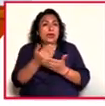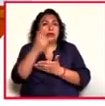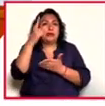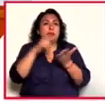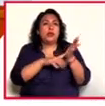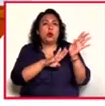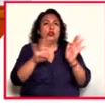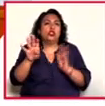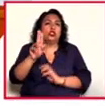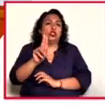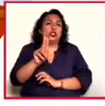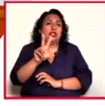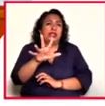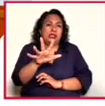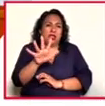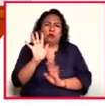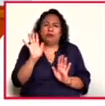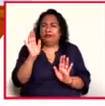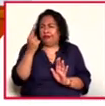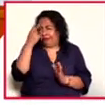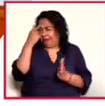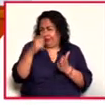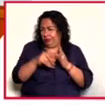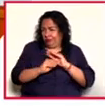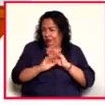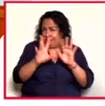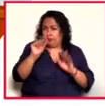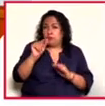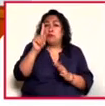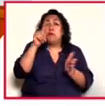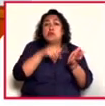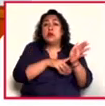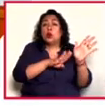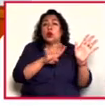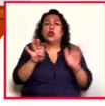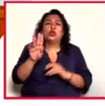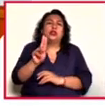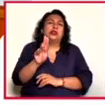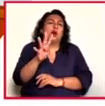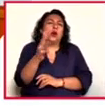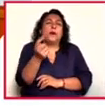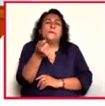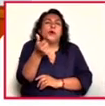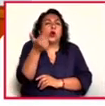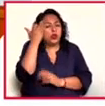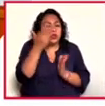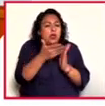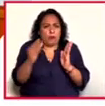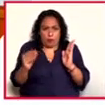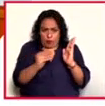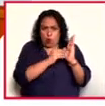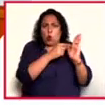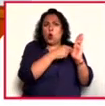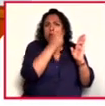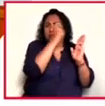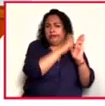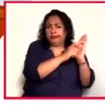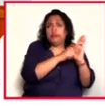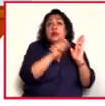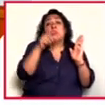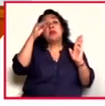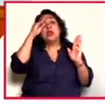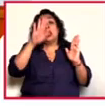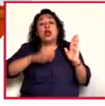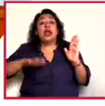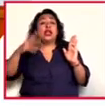1485. Yo creo que queda claro que fue en 1484. Es un pequeño matiz, pero forma parte de su biografía. Se cree que estudió en la Universidad de